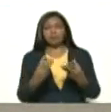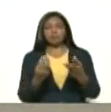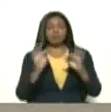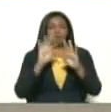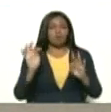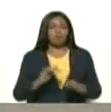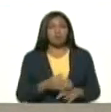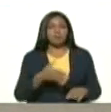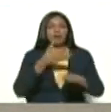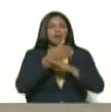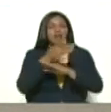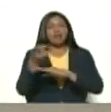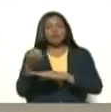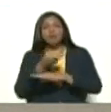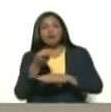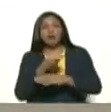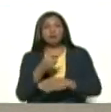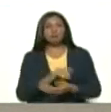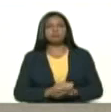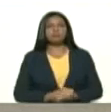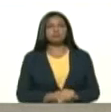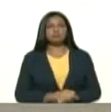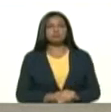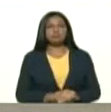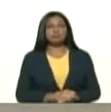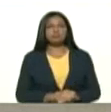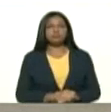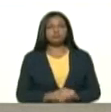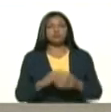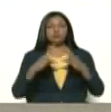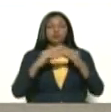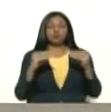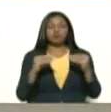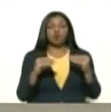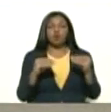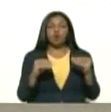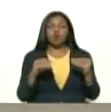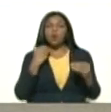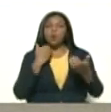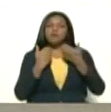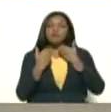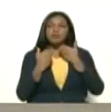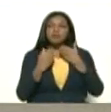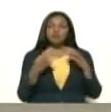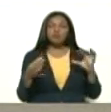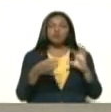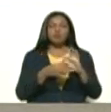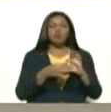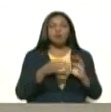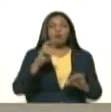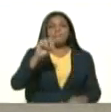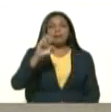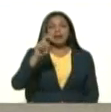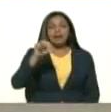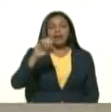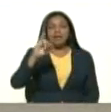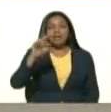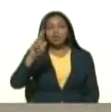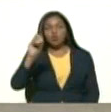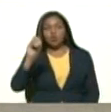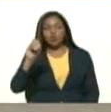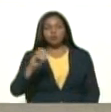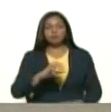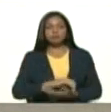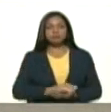después de ir a la búsqueda. Todos estos casos están relacionados en el municipio Maneiro.